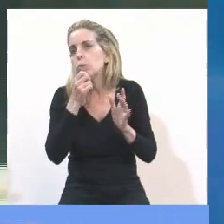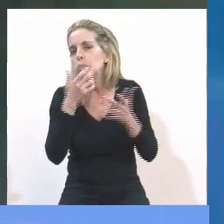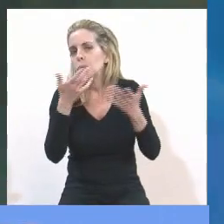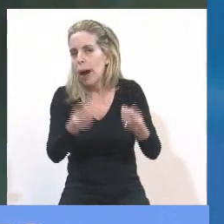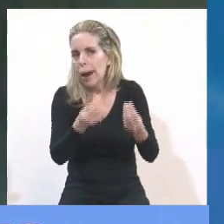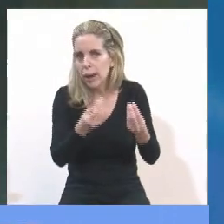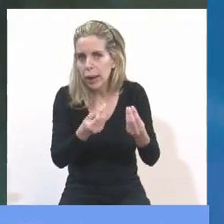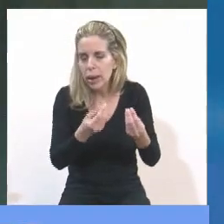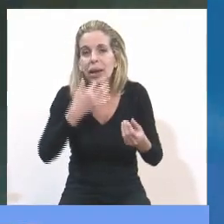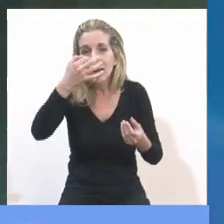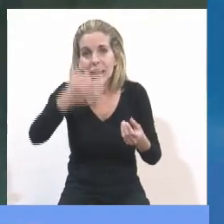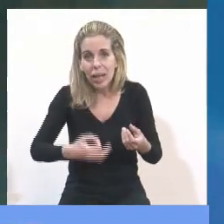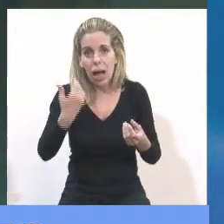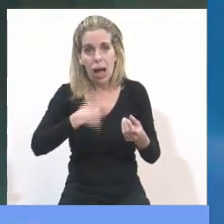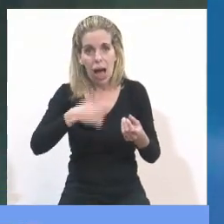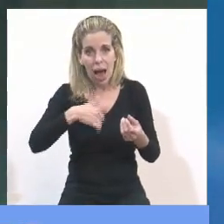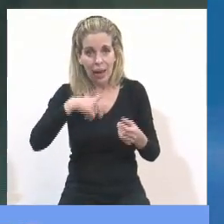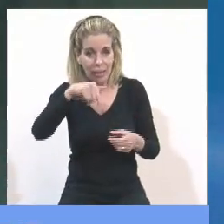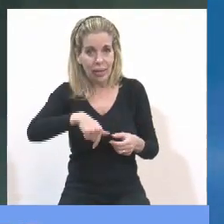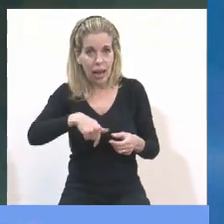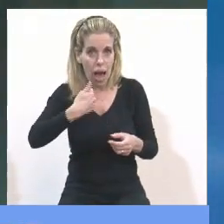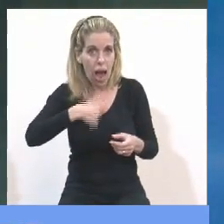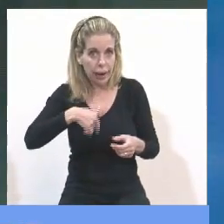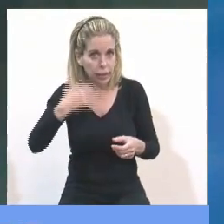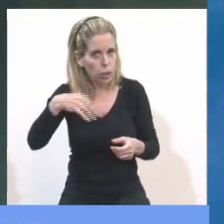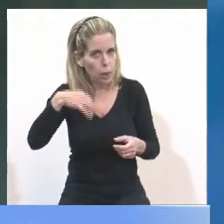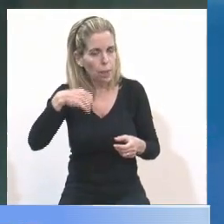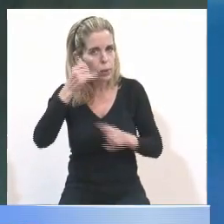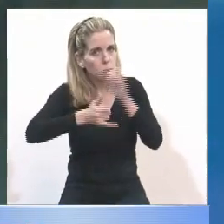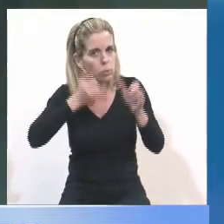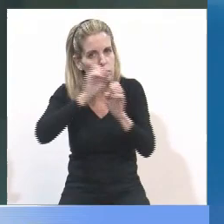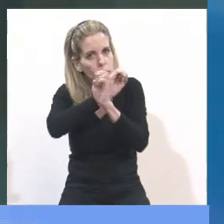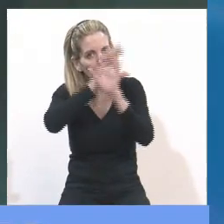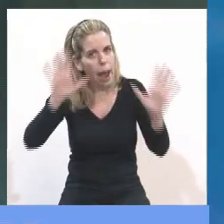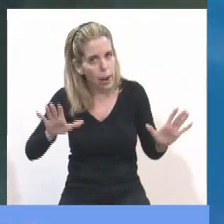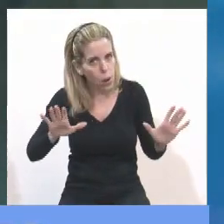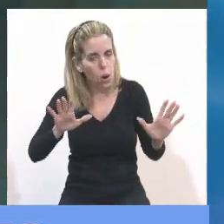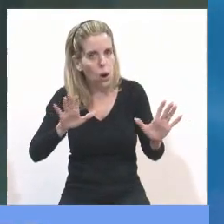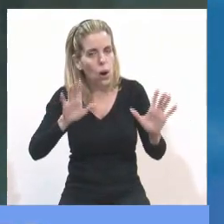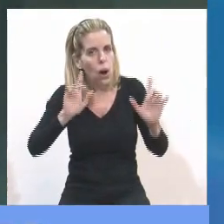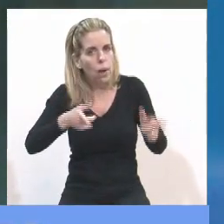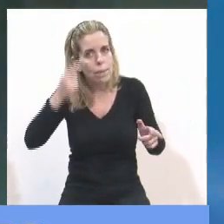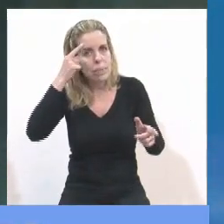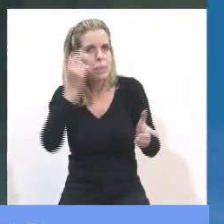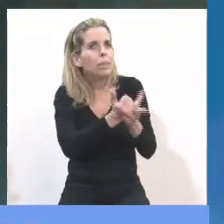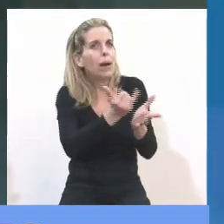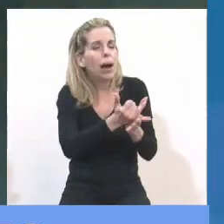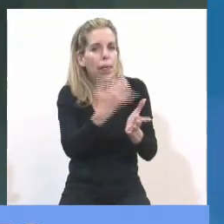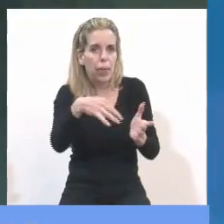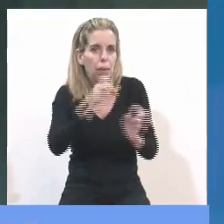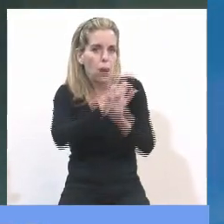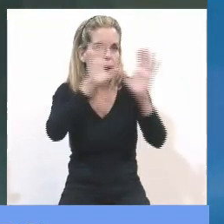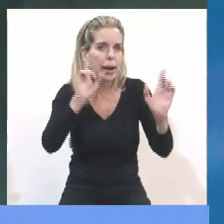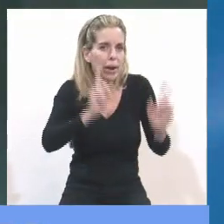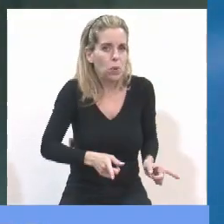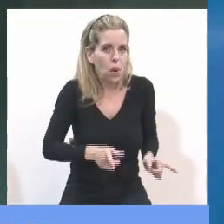pero en realidad en la Argentina creo que tenemos que aclarar hasta lo obvio y nos damos cuenta que también tenemos que aclarar ahora